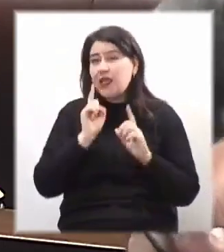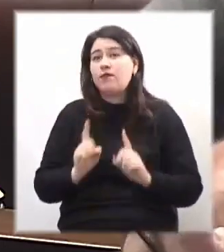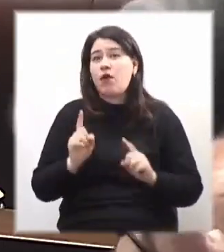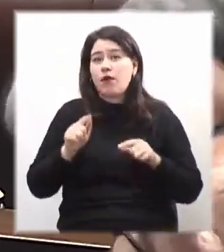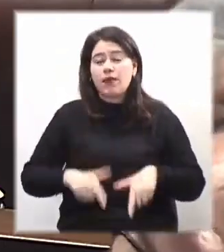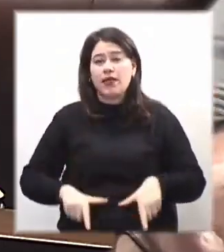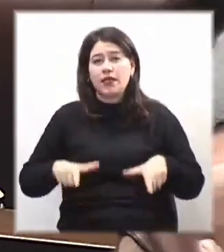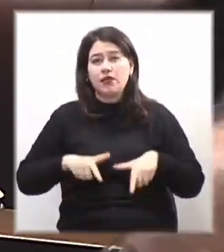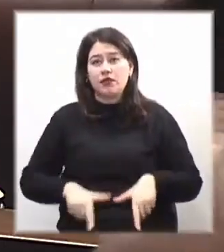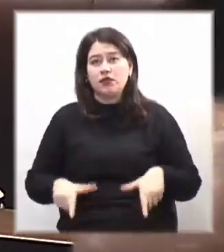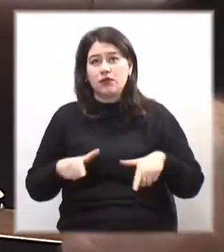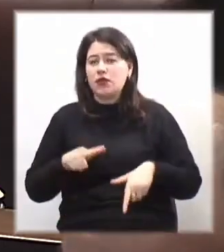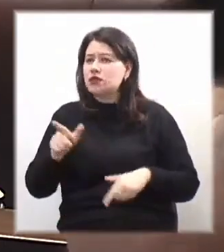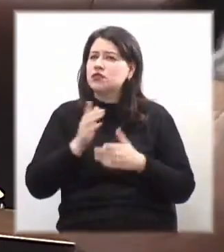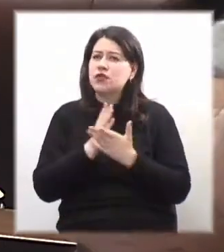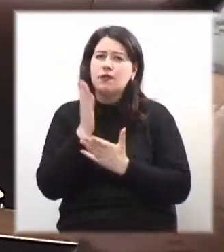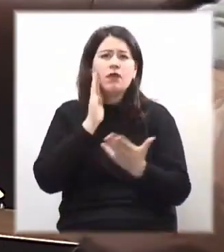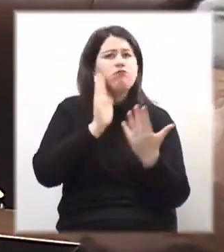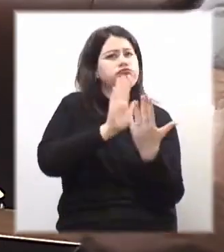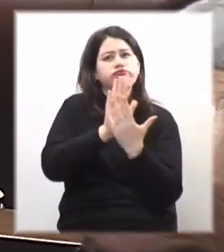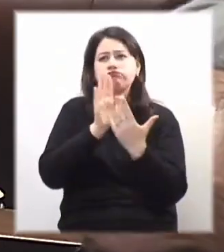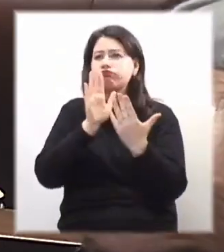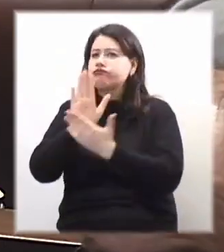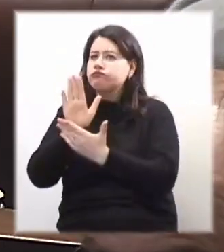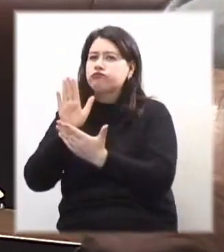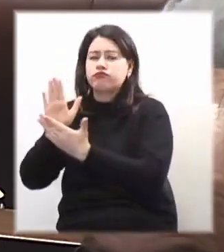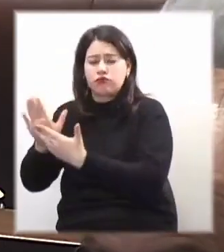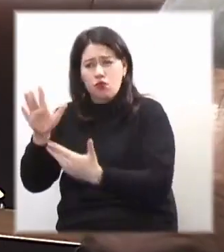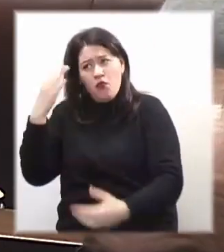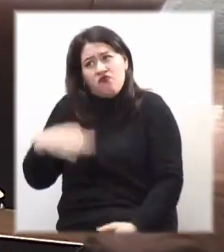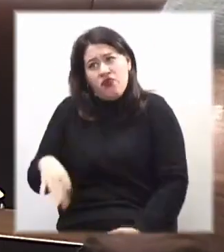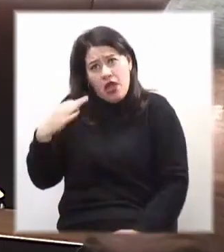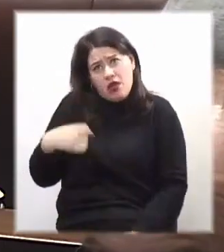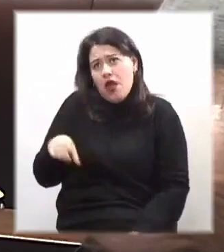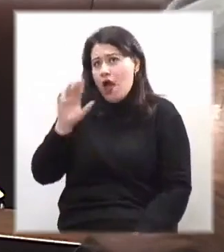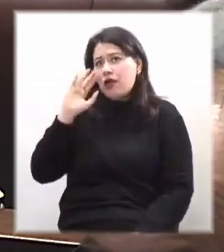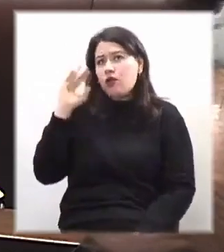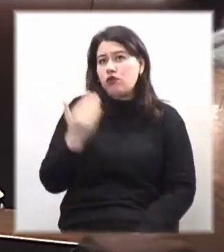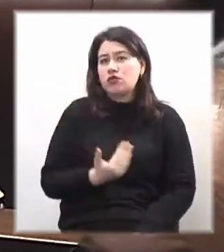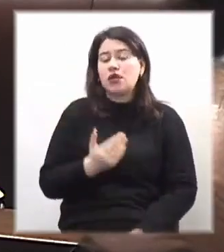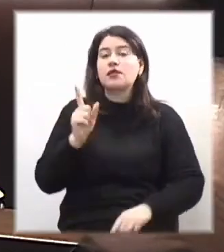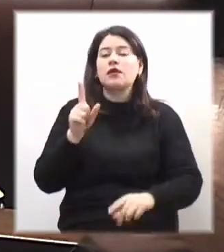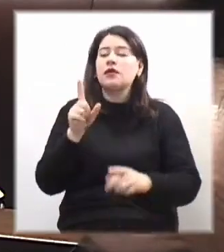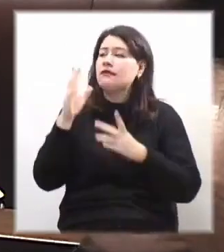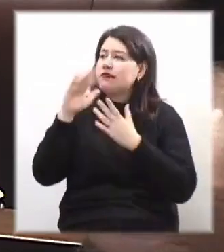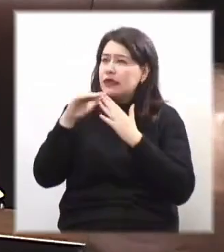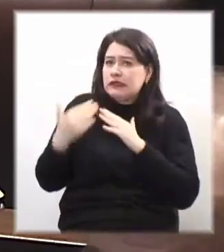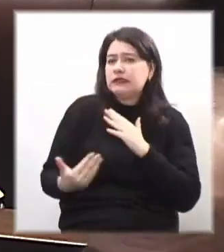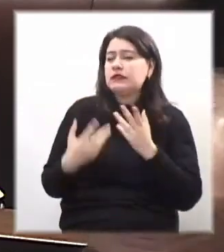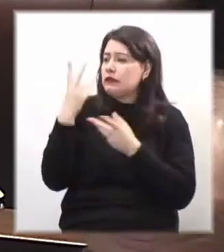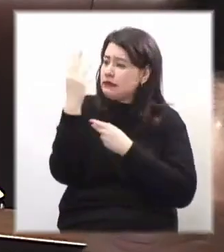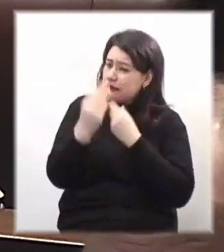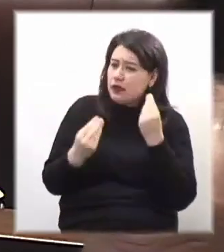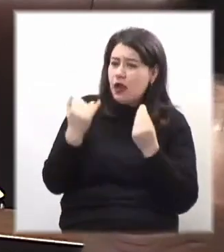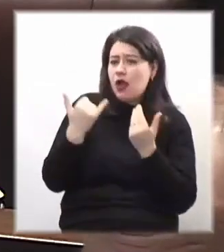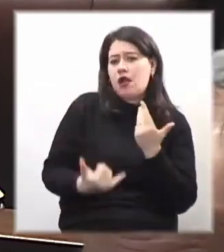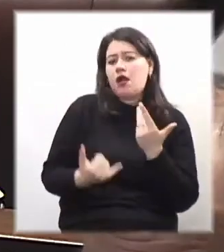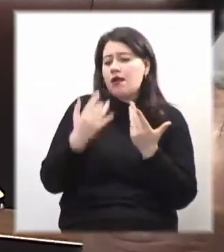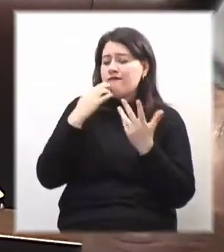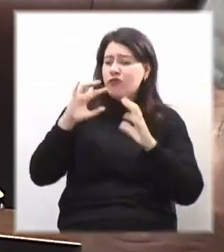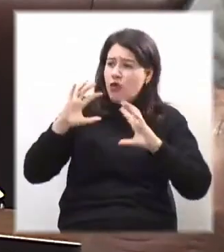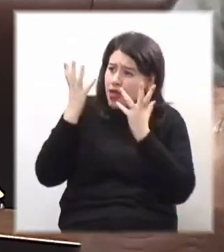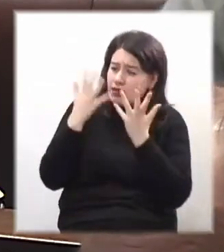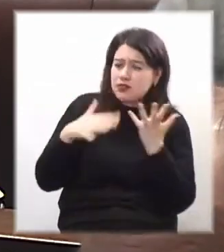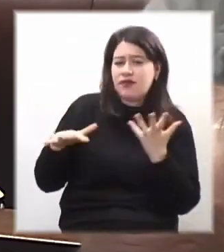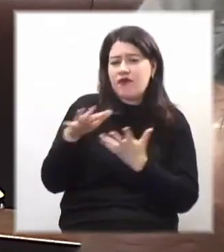destacable da la palabra a cada uno de los vecinos y le plantean de que la sensación de inseguridad y la sensación de violencia